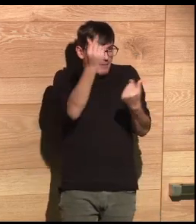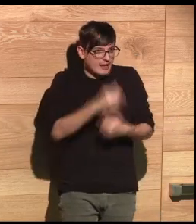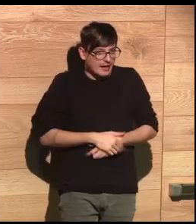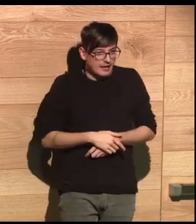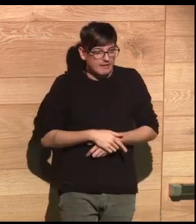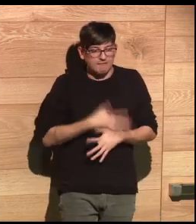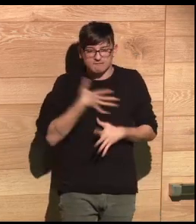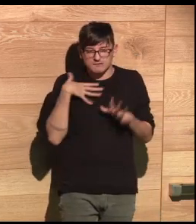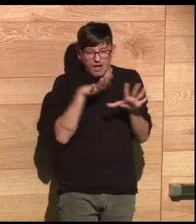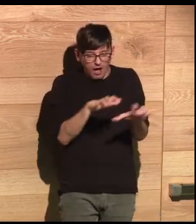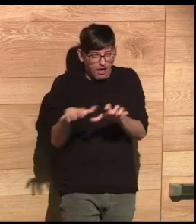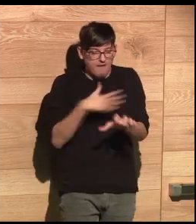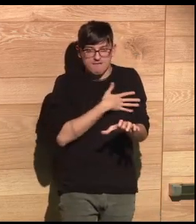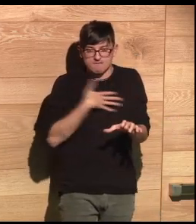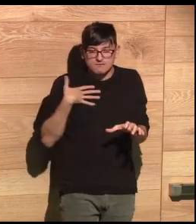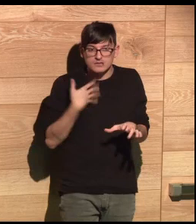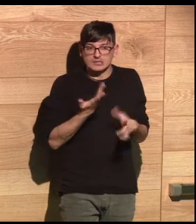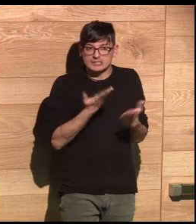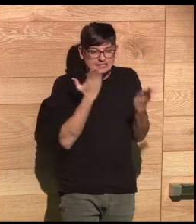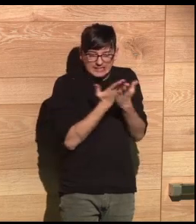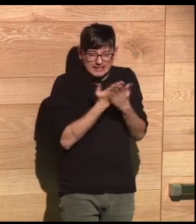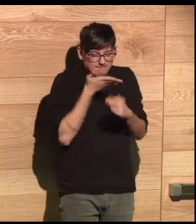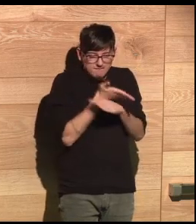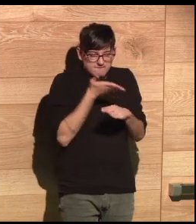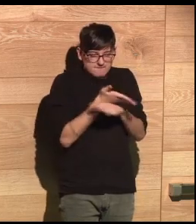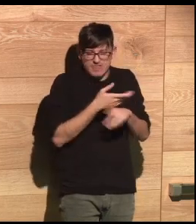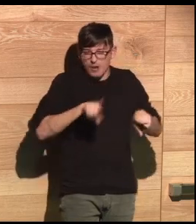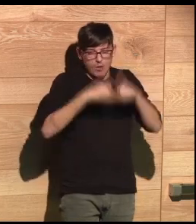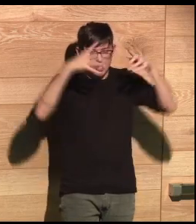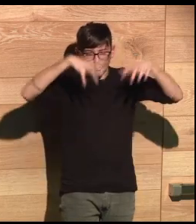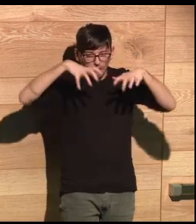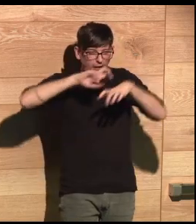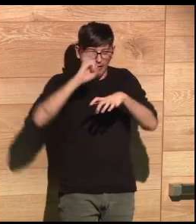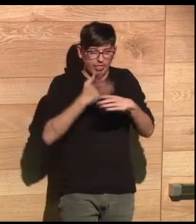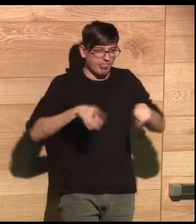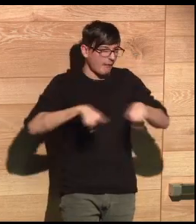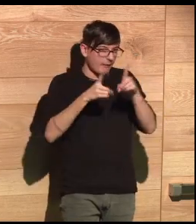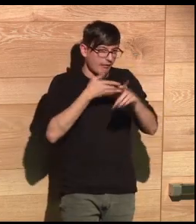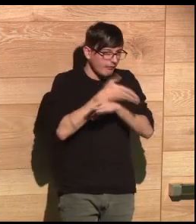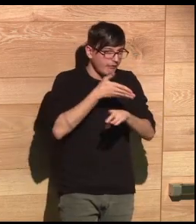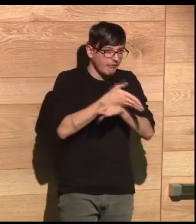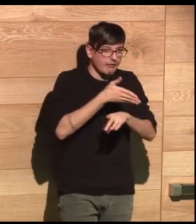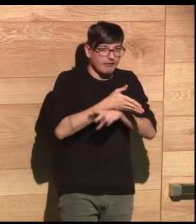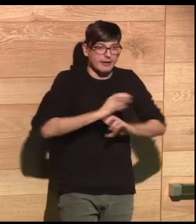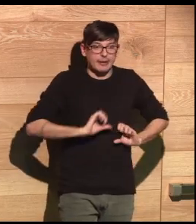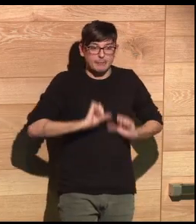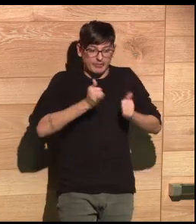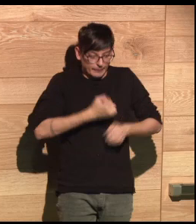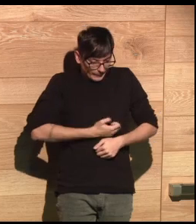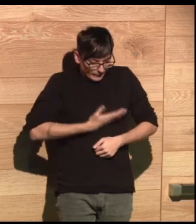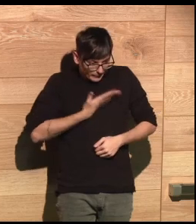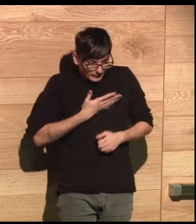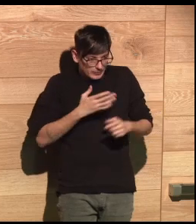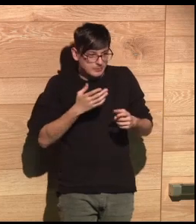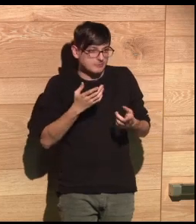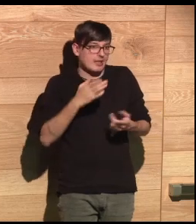quería aprender que no se perdía una clase ni aunque le diluviase. Y ahí empezó a florecer el germen del mal